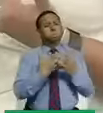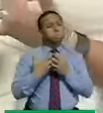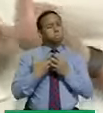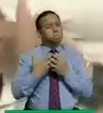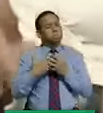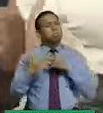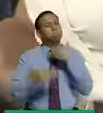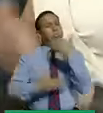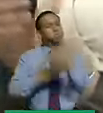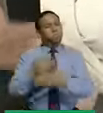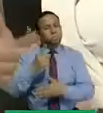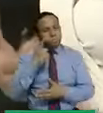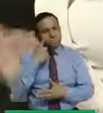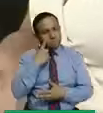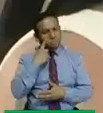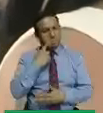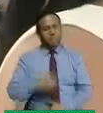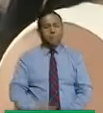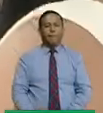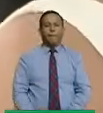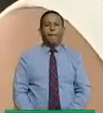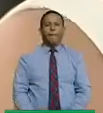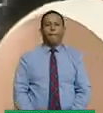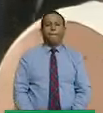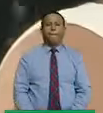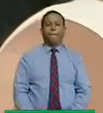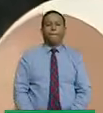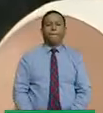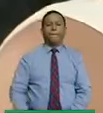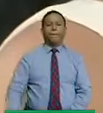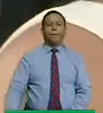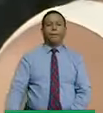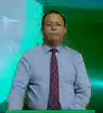Michael Arámbulo, informó Jorge Escobar.